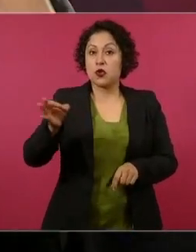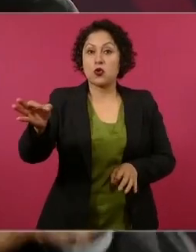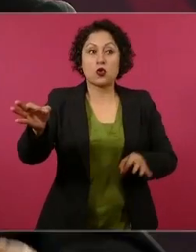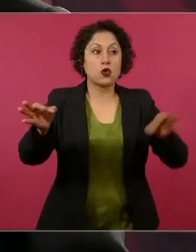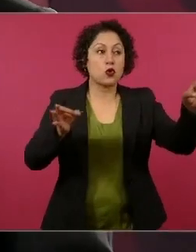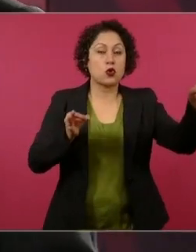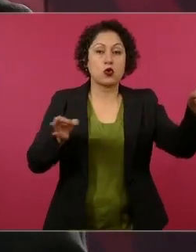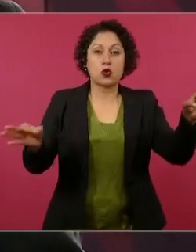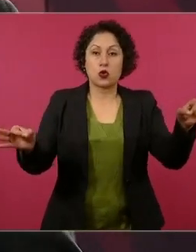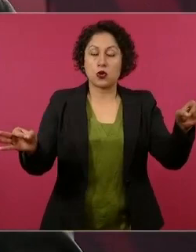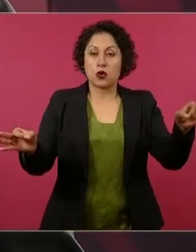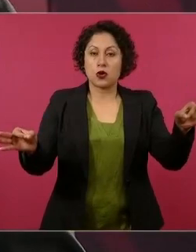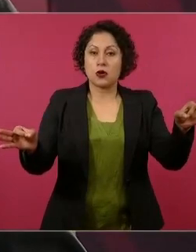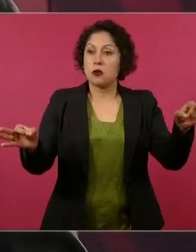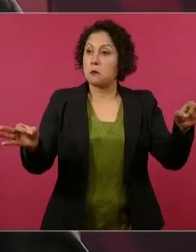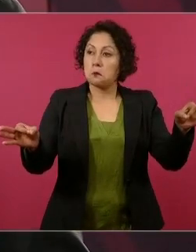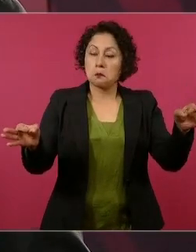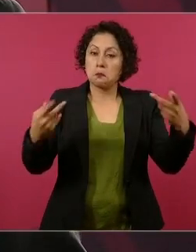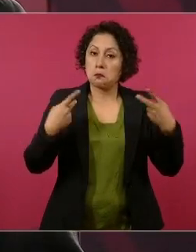muchos municipios